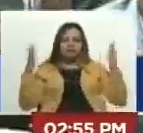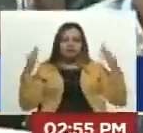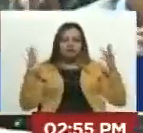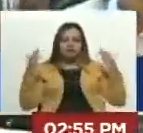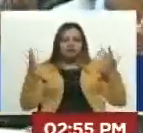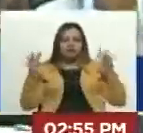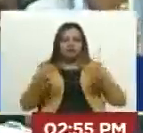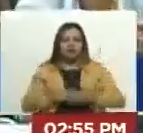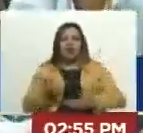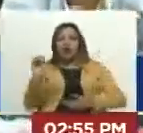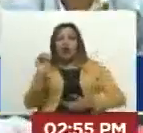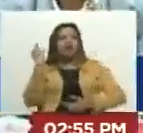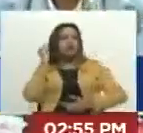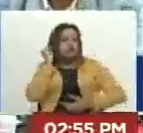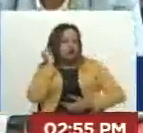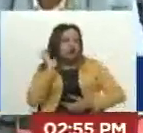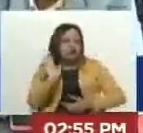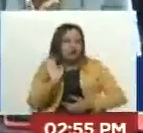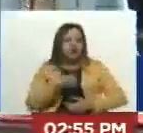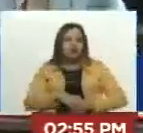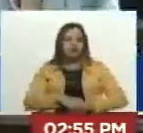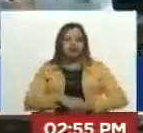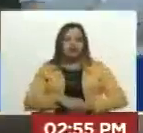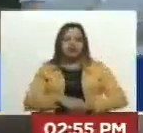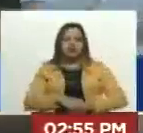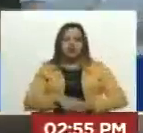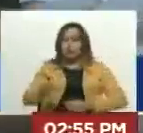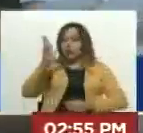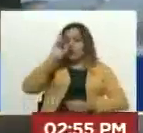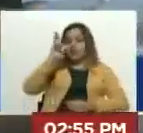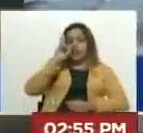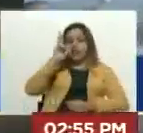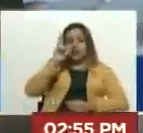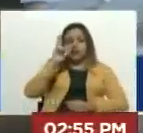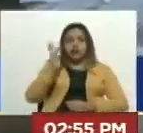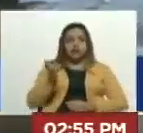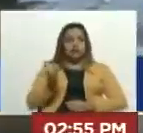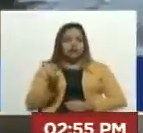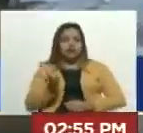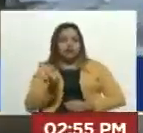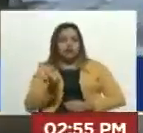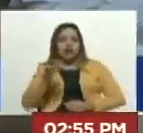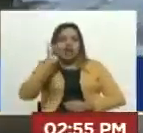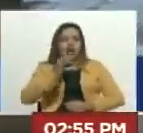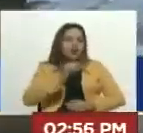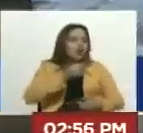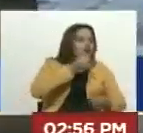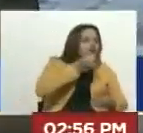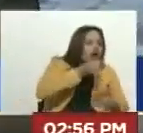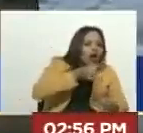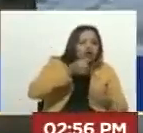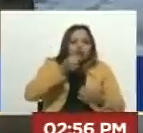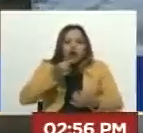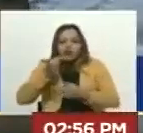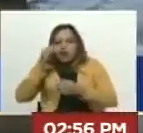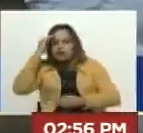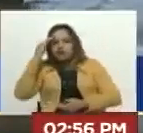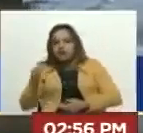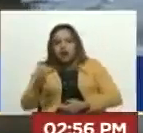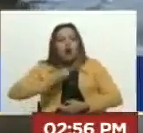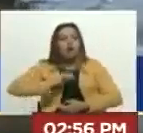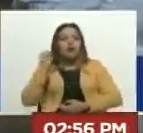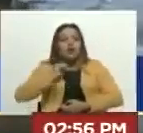O de una señora que con un refresco se iba repartiéndole un traguito a cada guardia, a cada